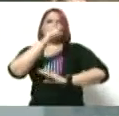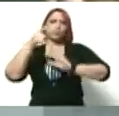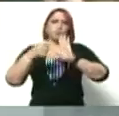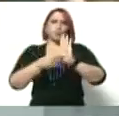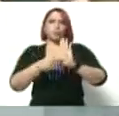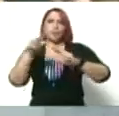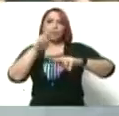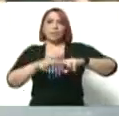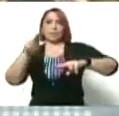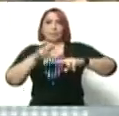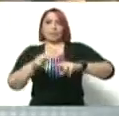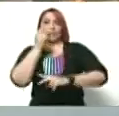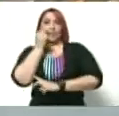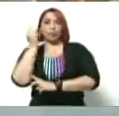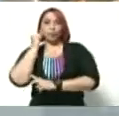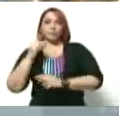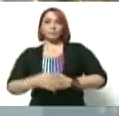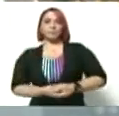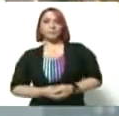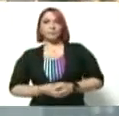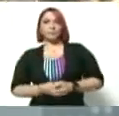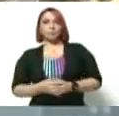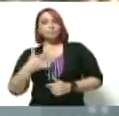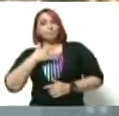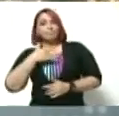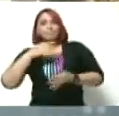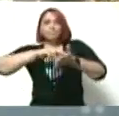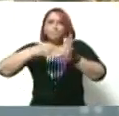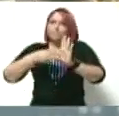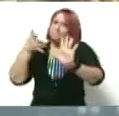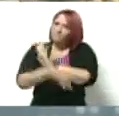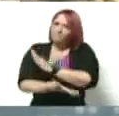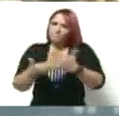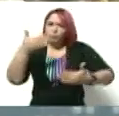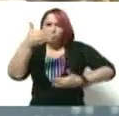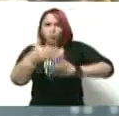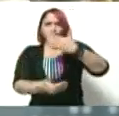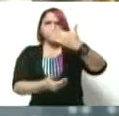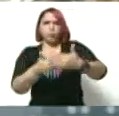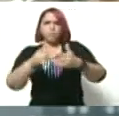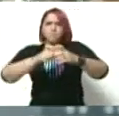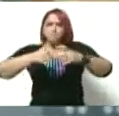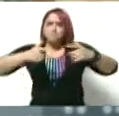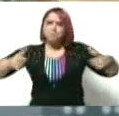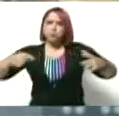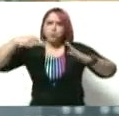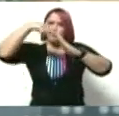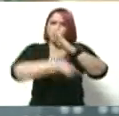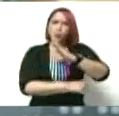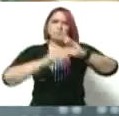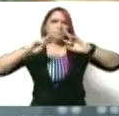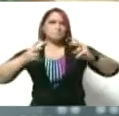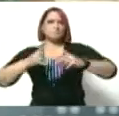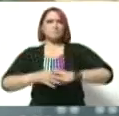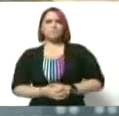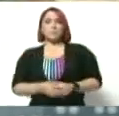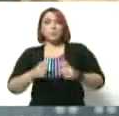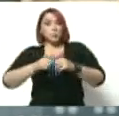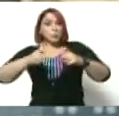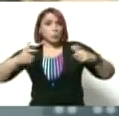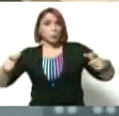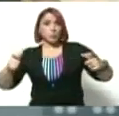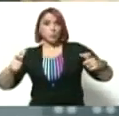los niños ya las niñas en ese sentido en este proceso de ampliación y profundización de la masificación